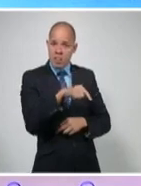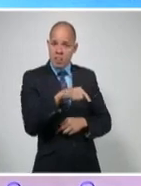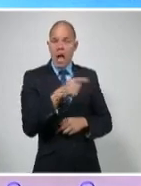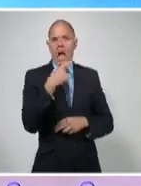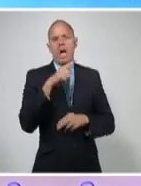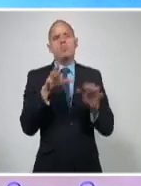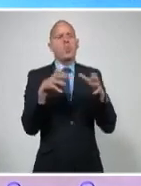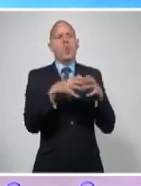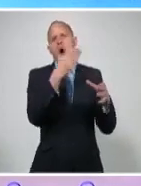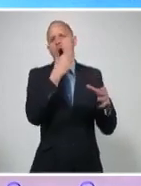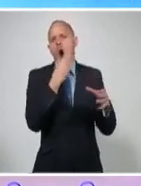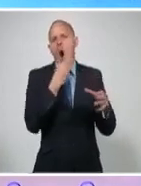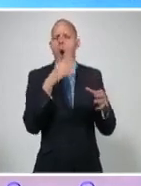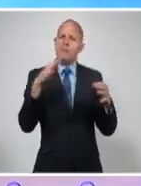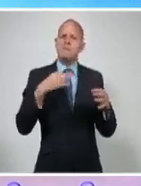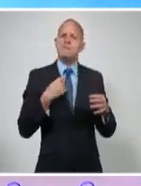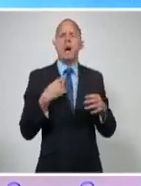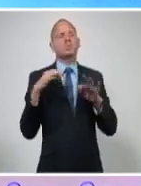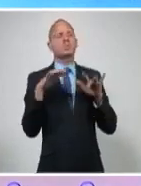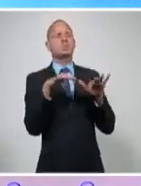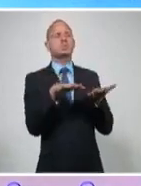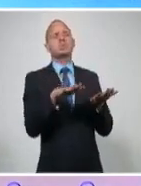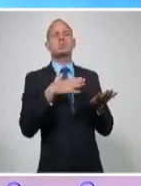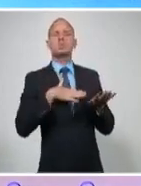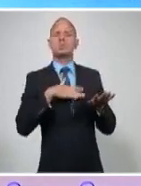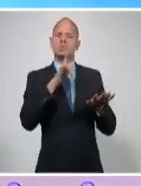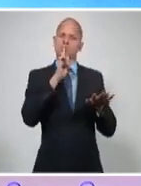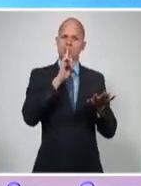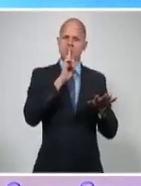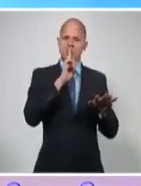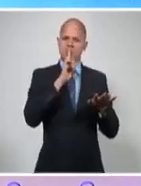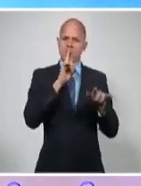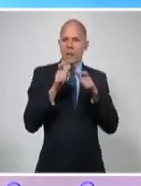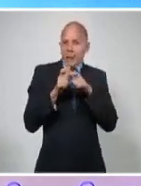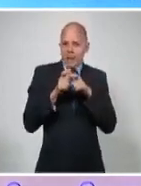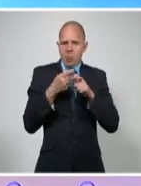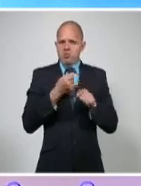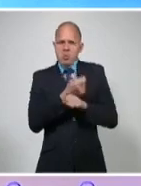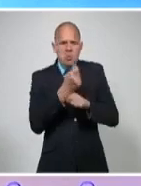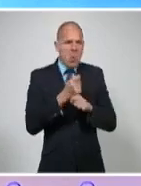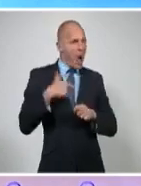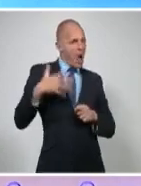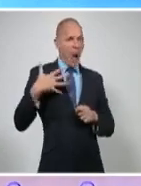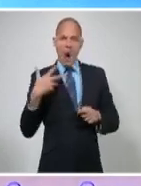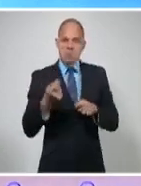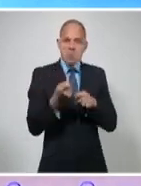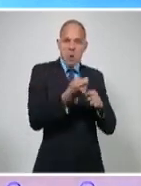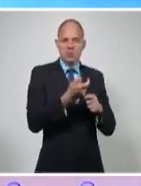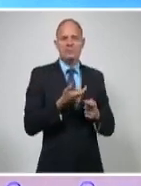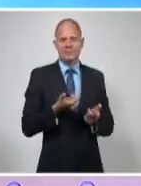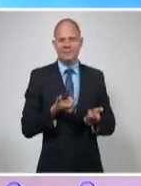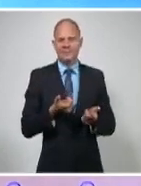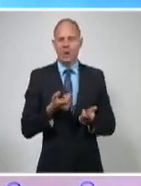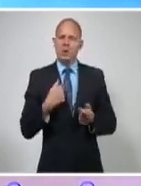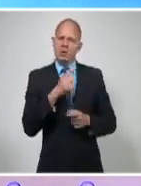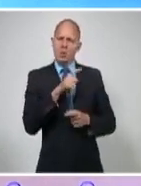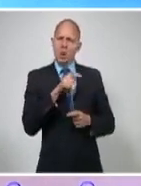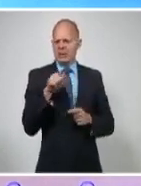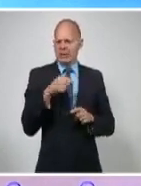del hecho. Usted seguramente ahora podrá preguntarse, ¿pero qué es lo que hacen? Dígame, ¿qué hacen concretamente? Le digo